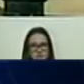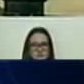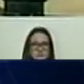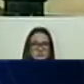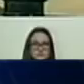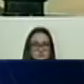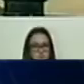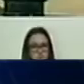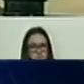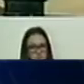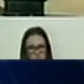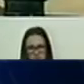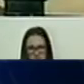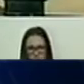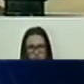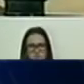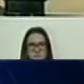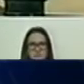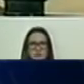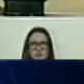Yo no le tengo miedo a ustedes.